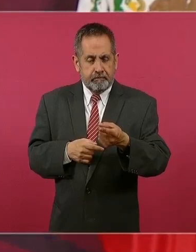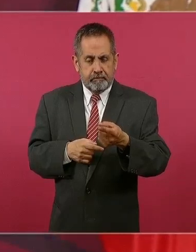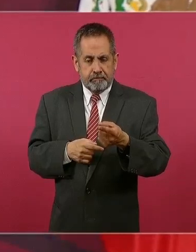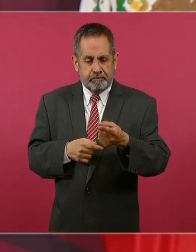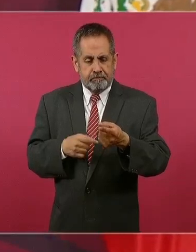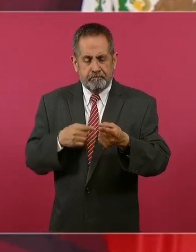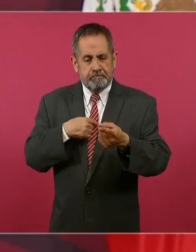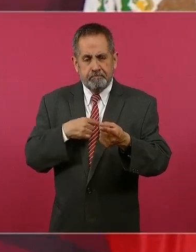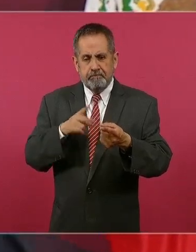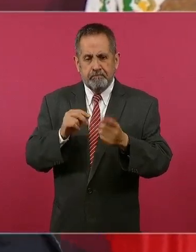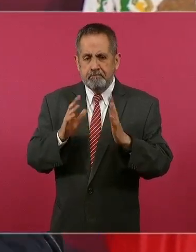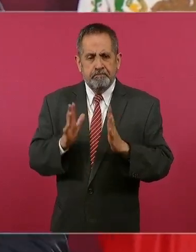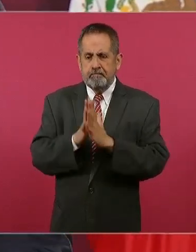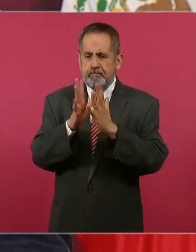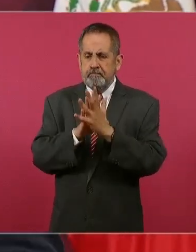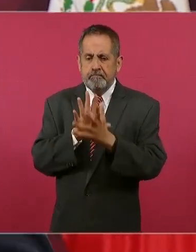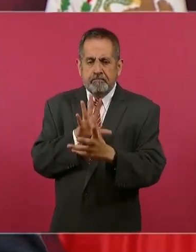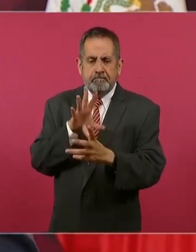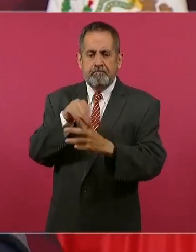participar